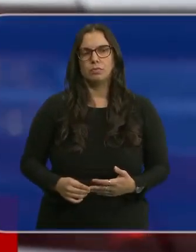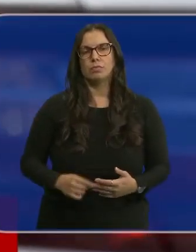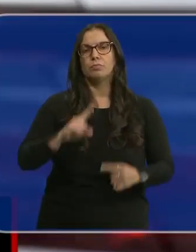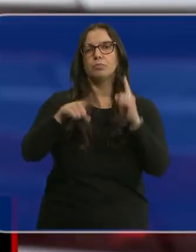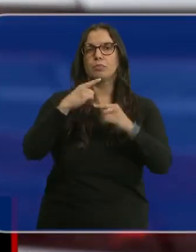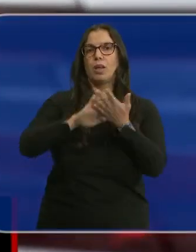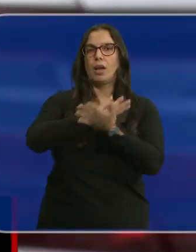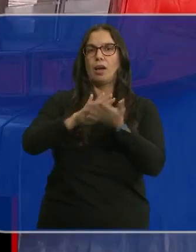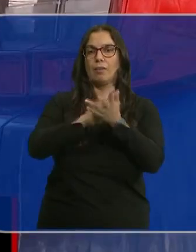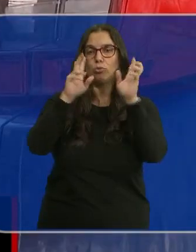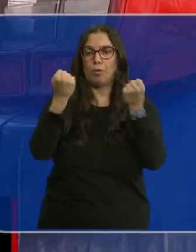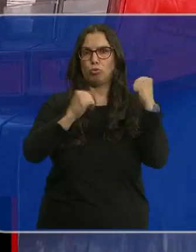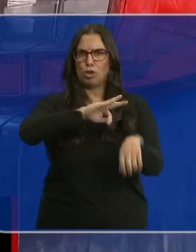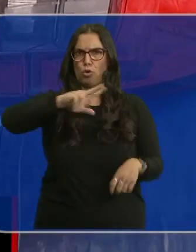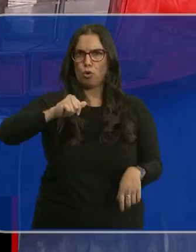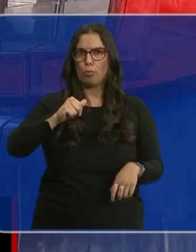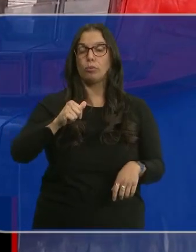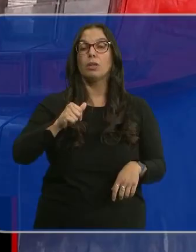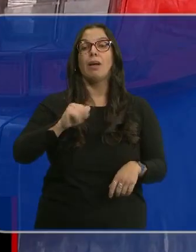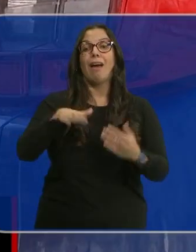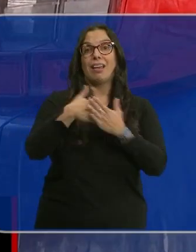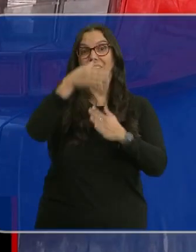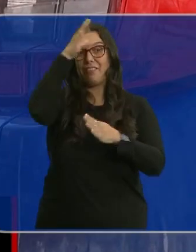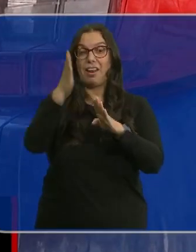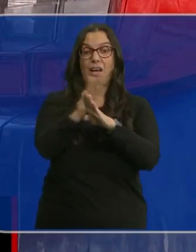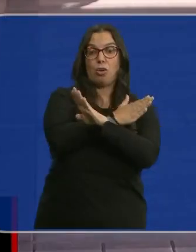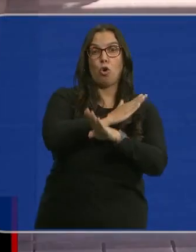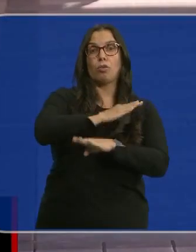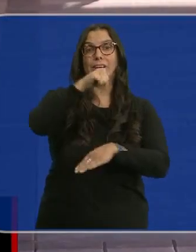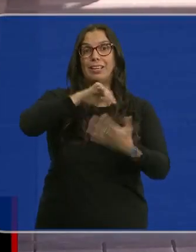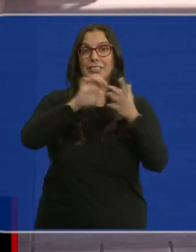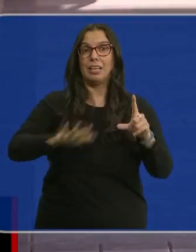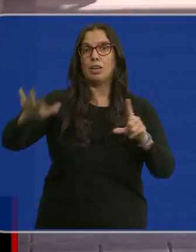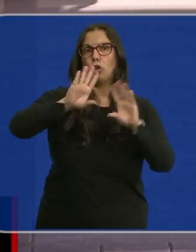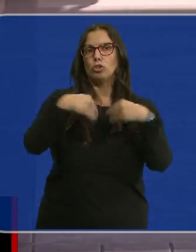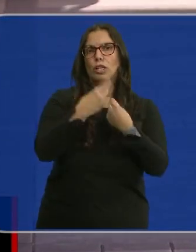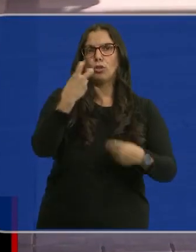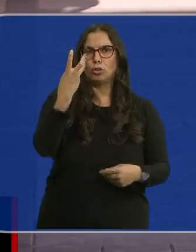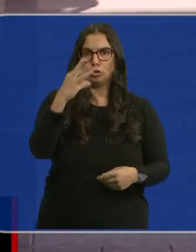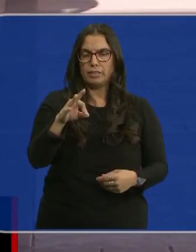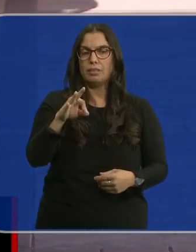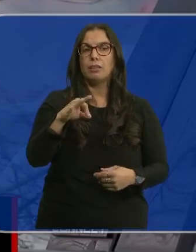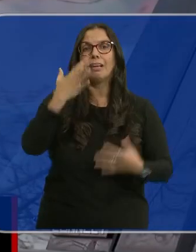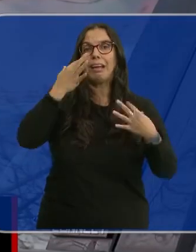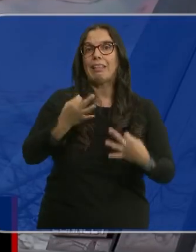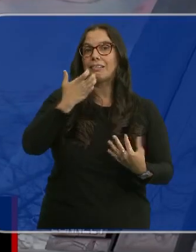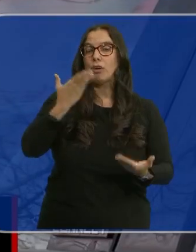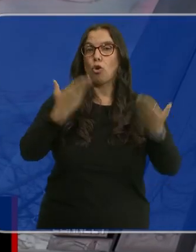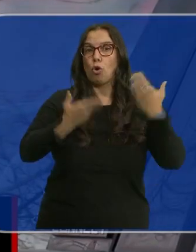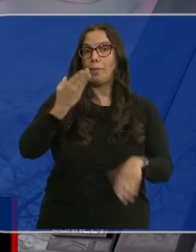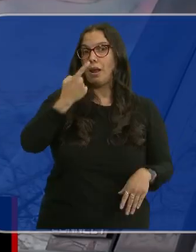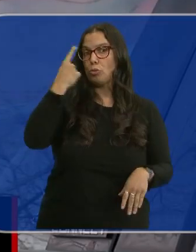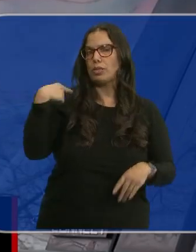Les hablaremos de robos de coches. Hasta el verano los hurtos de automóviles en Castilla y León han llegado a 230. La cifra disminuye